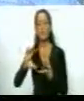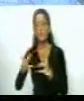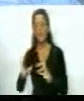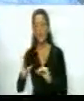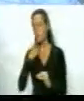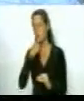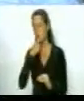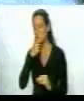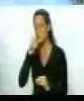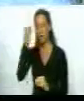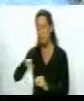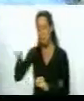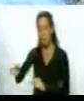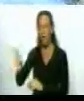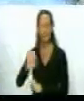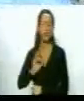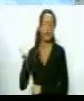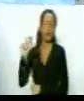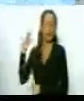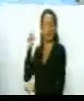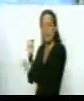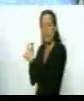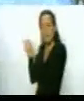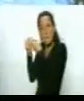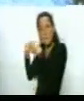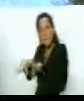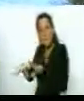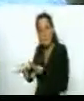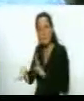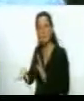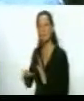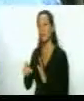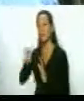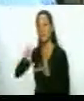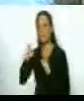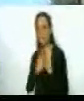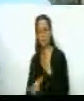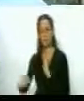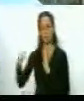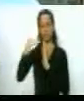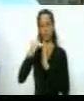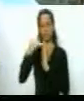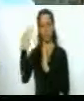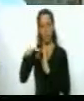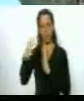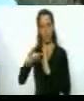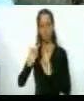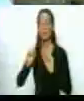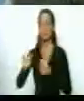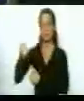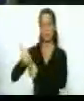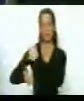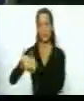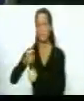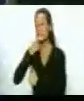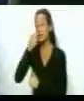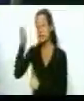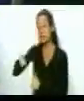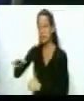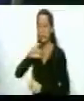encala de la antigüedad, que se respete la jerarquía de los cargos y esencialmente que se atienda también a la situación de aquellos docentes que menos cobran.